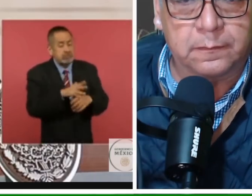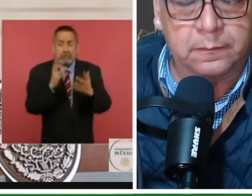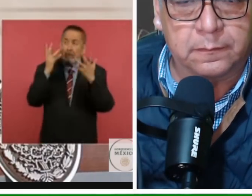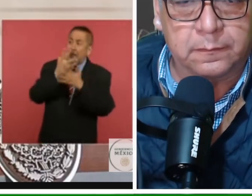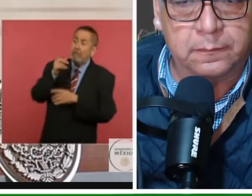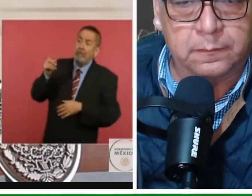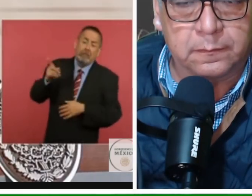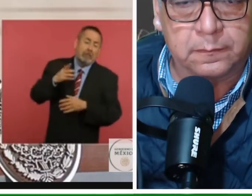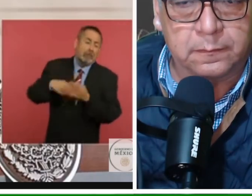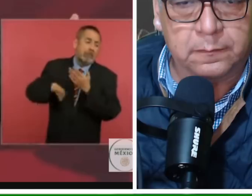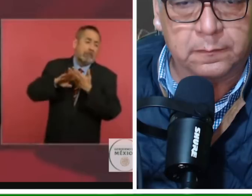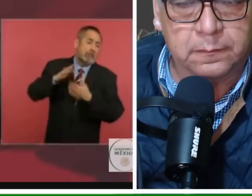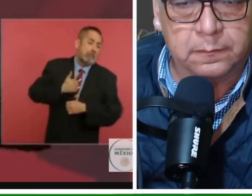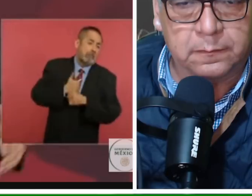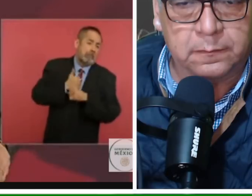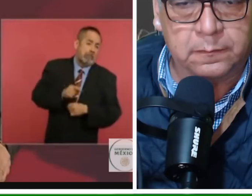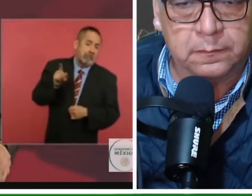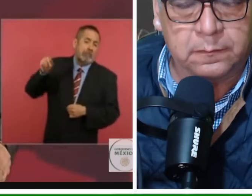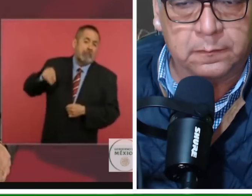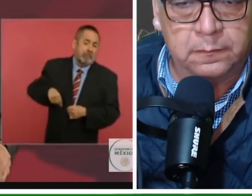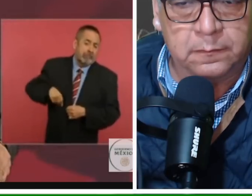No van a echar la culpa